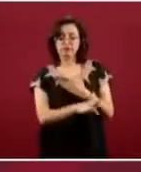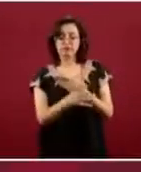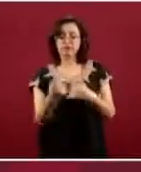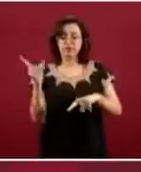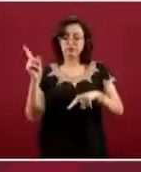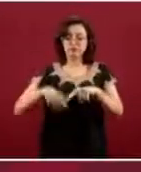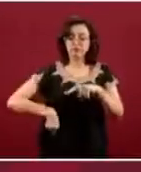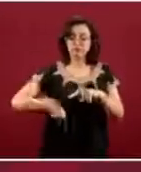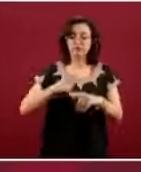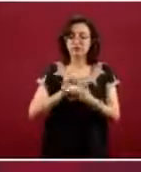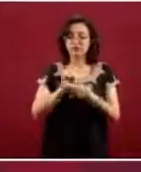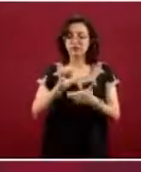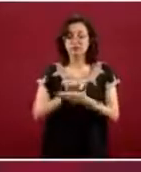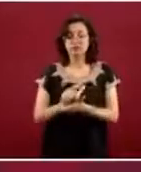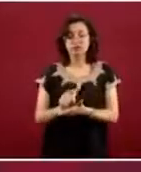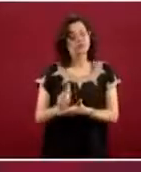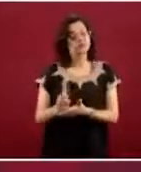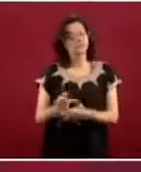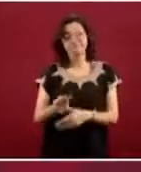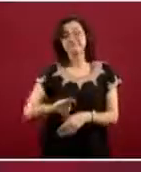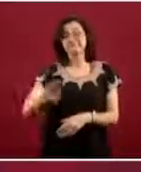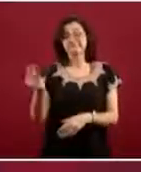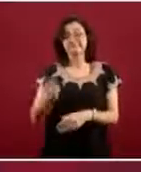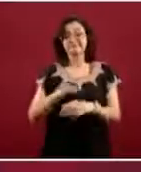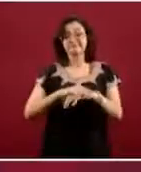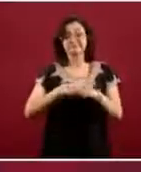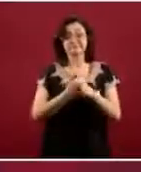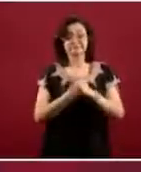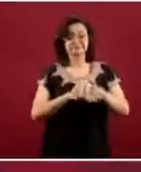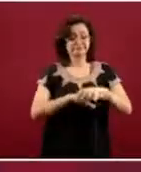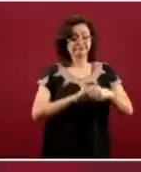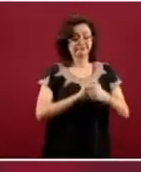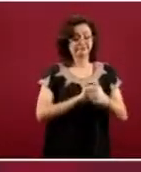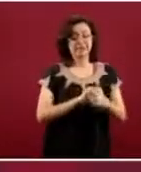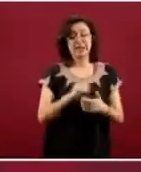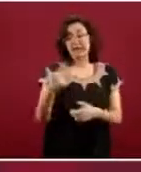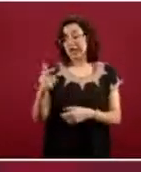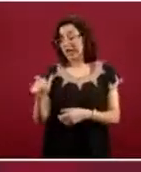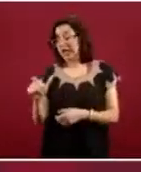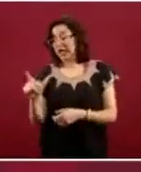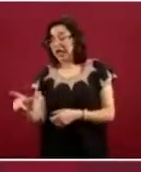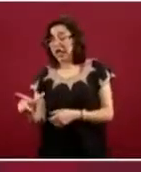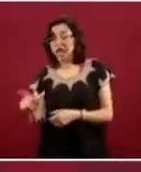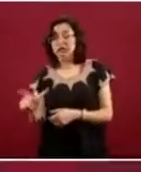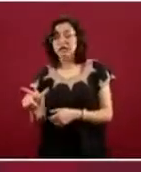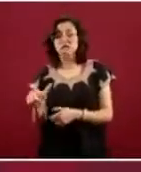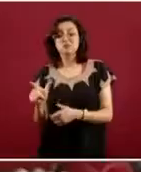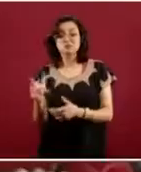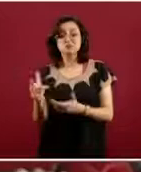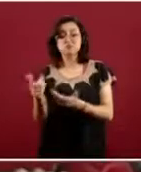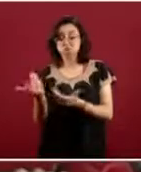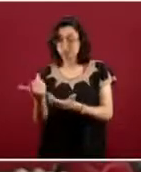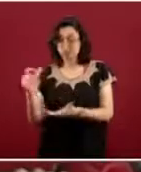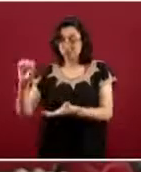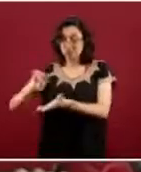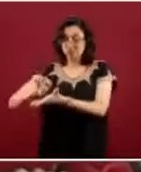virus requieren lavado de manos. El gel, dicho sea de paso, es un instrumento o una materia